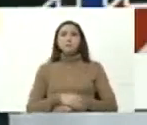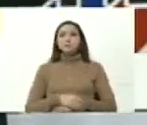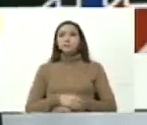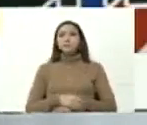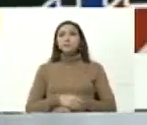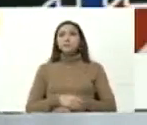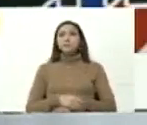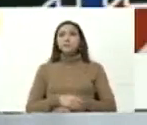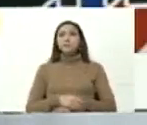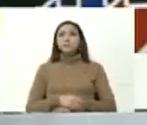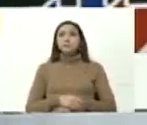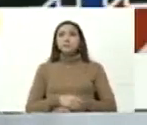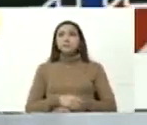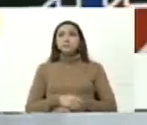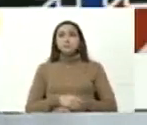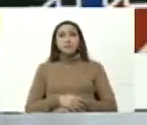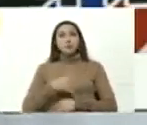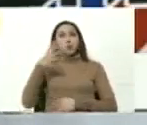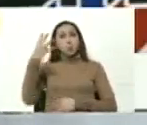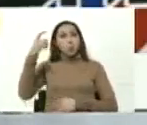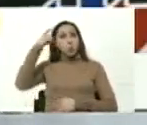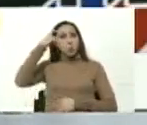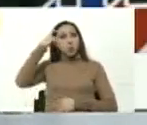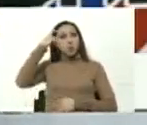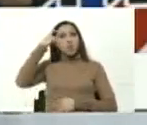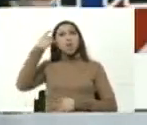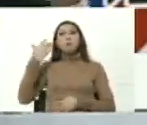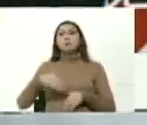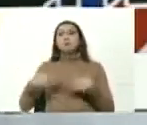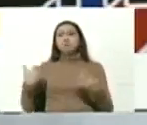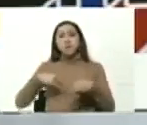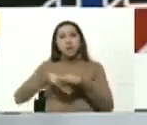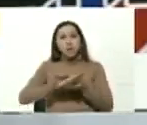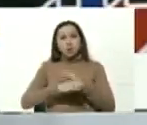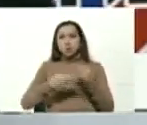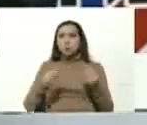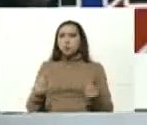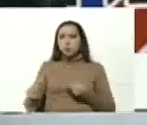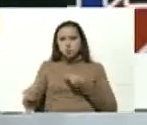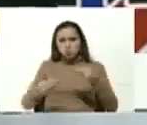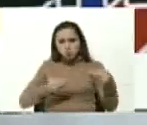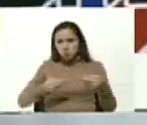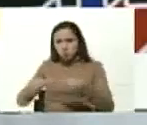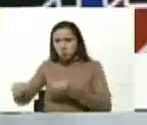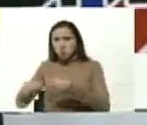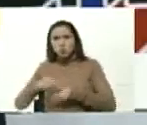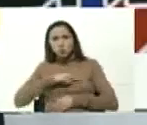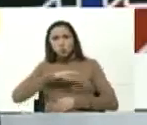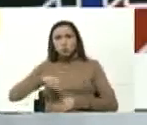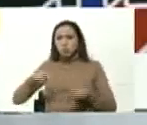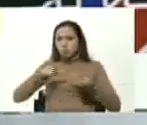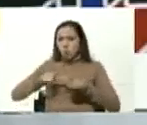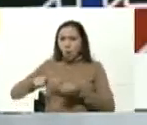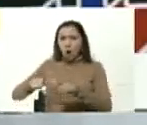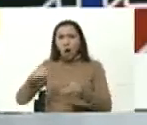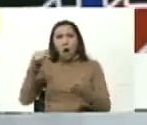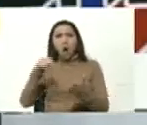sean 4 días para ir acoplándonos, no solo aquí en la sala, sino sobre